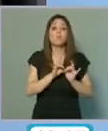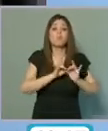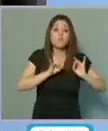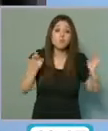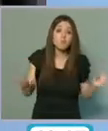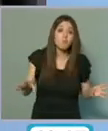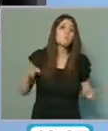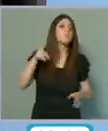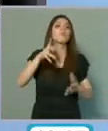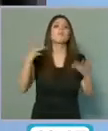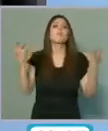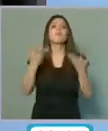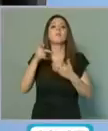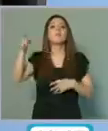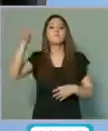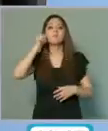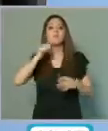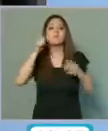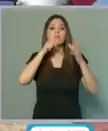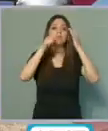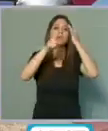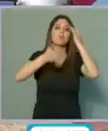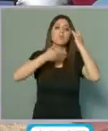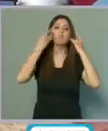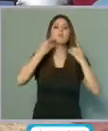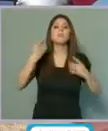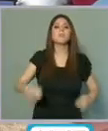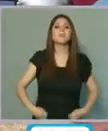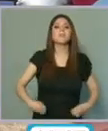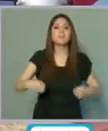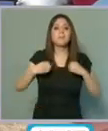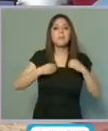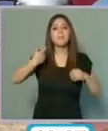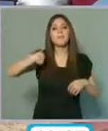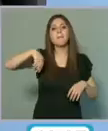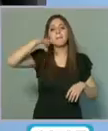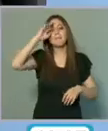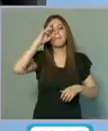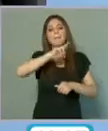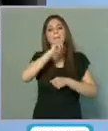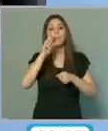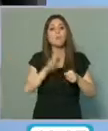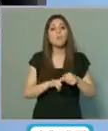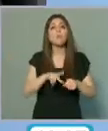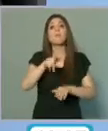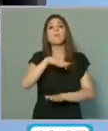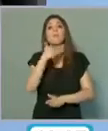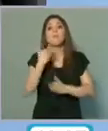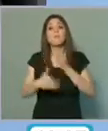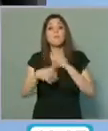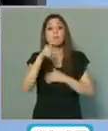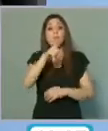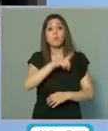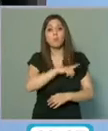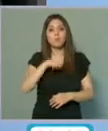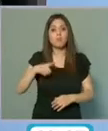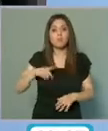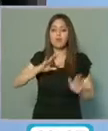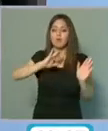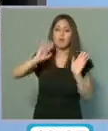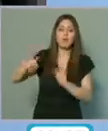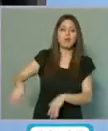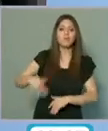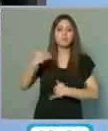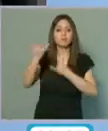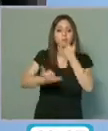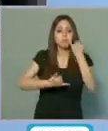vivir las situaciones cotidianas de la vida de forma natural, dejas de jugar por estar en esa actividad, dejas